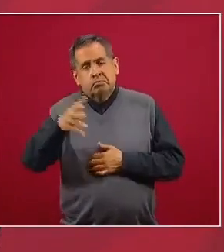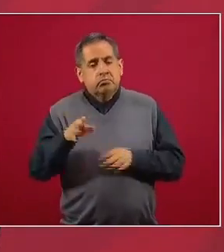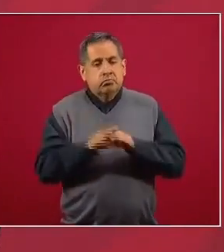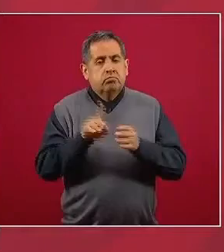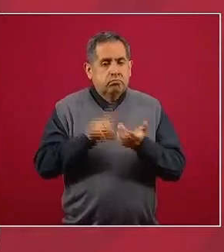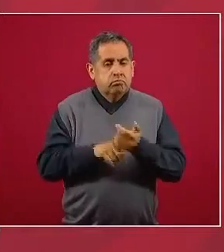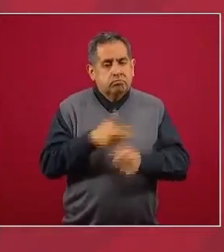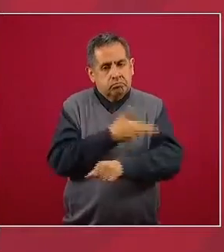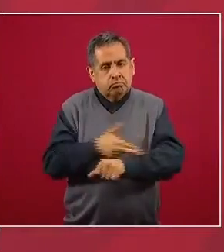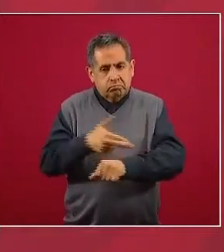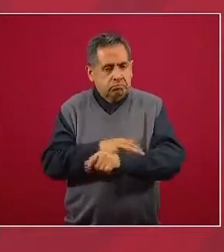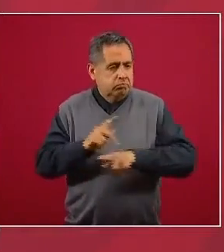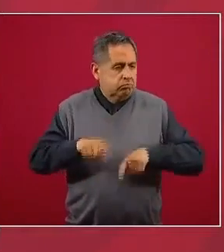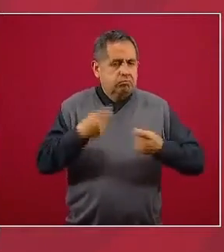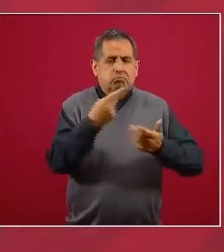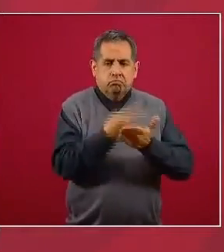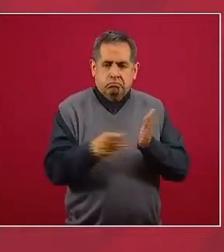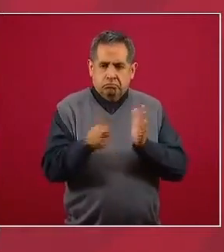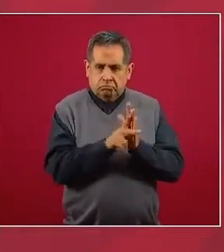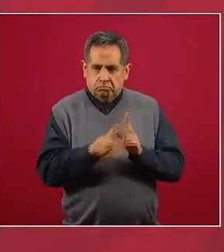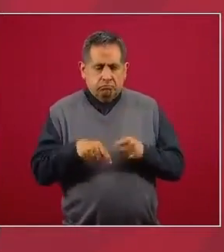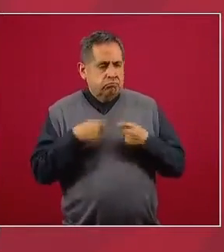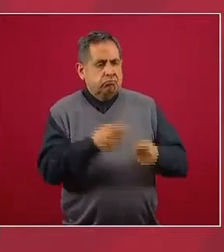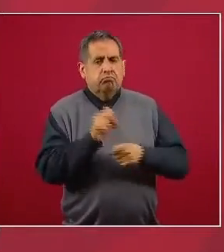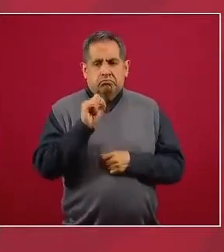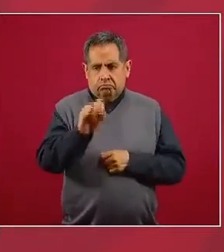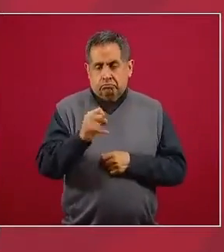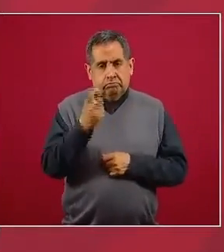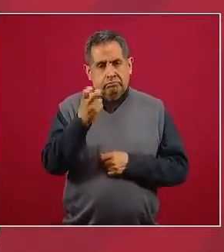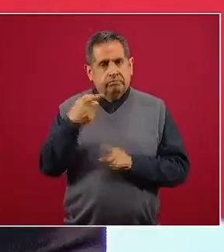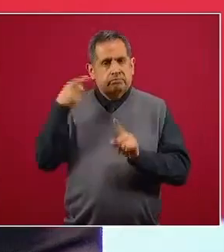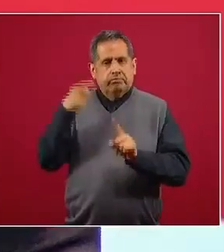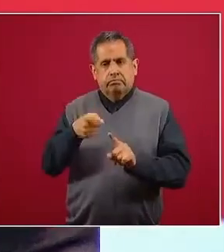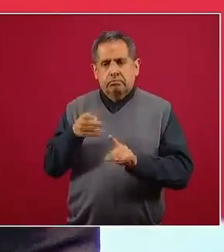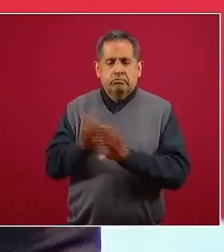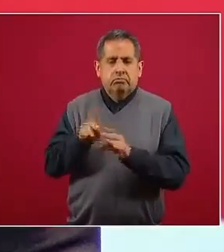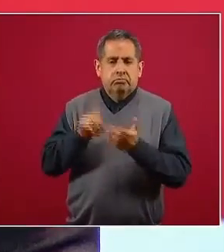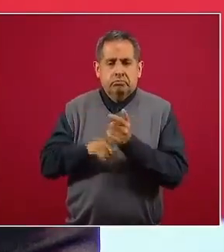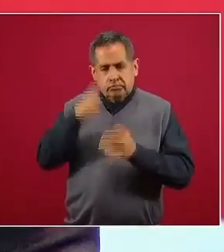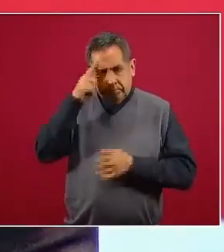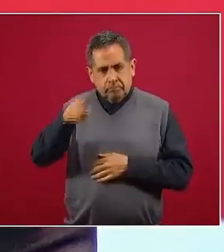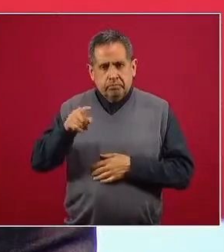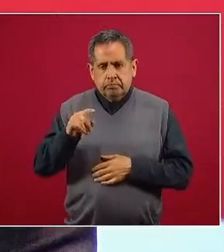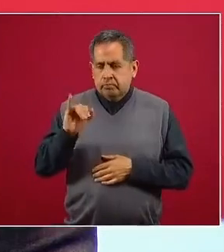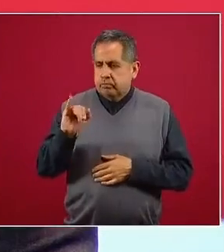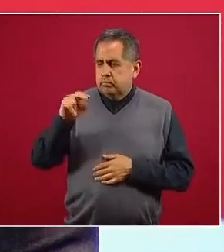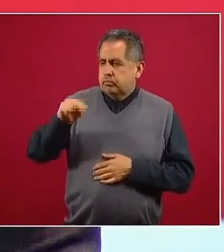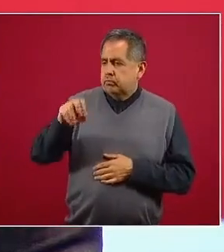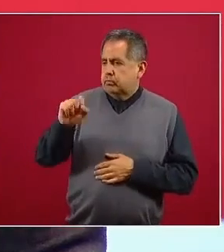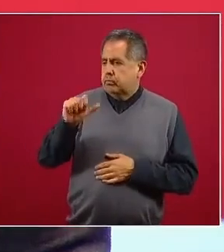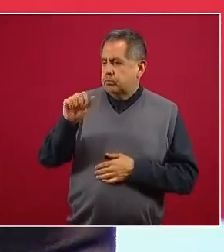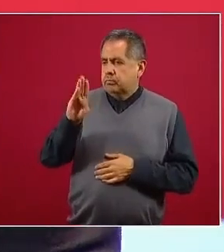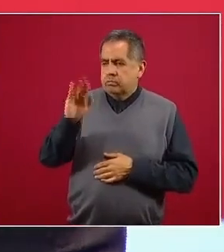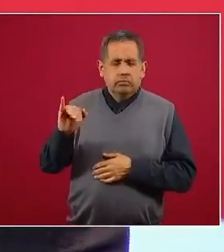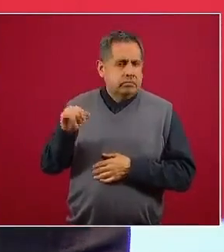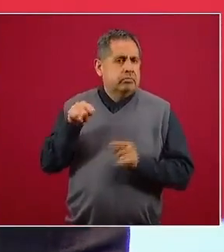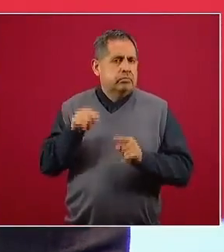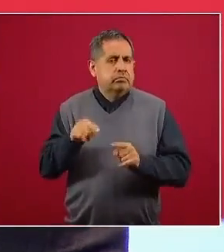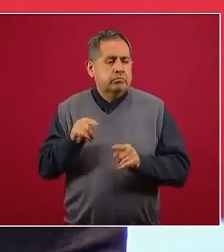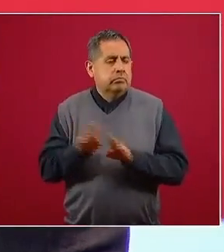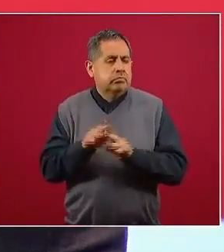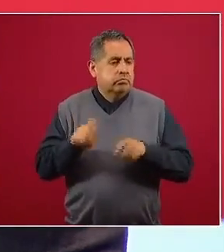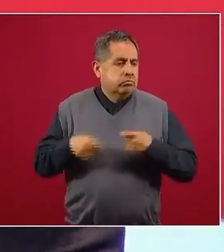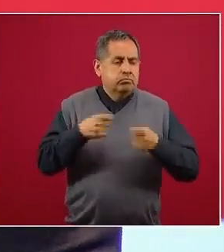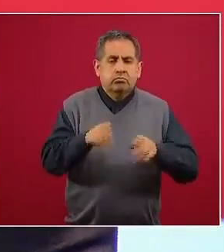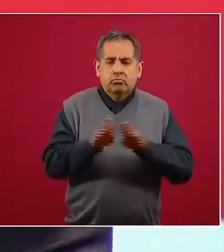este proceso de basificación que ya señalaba usted y que es una de las encomiendas para el INSABI, el Instituto de Salud para el Bienestar,